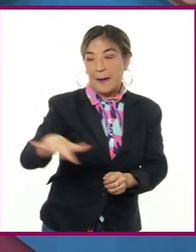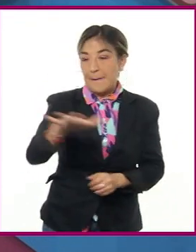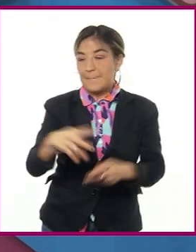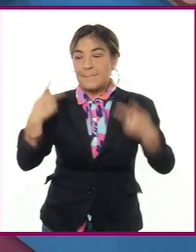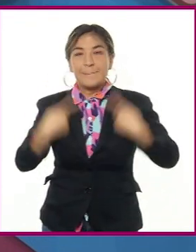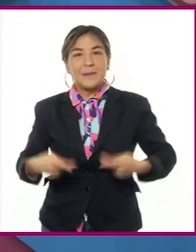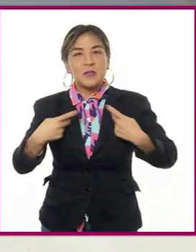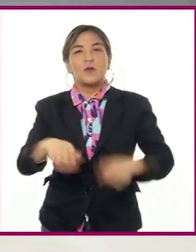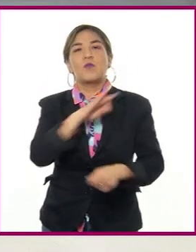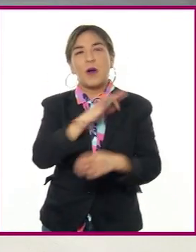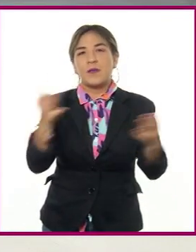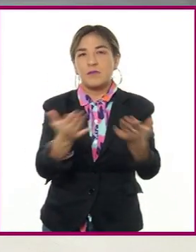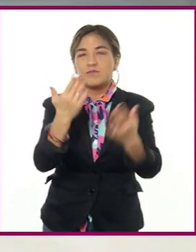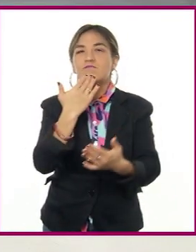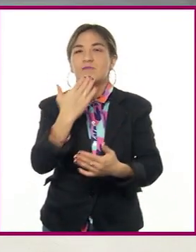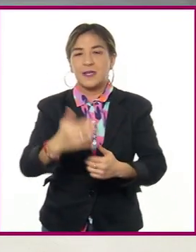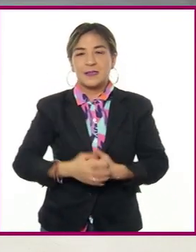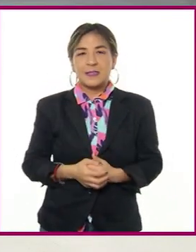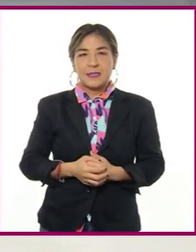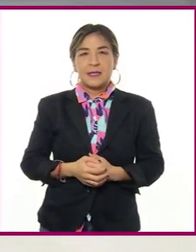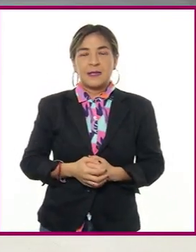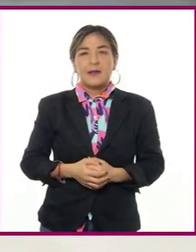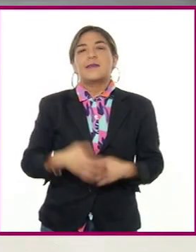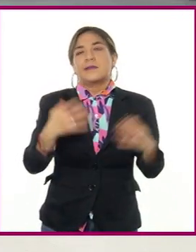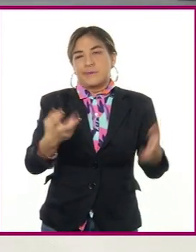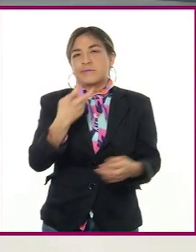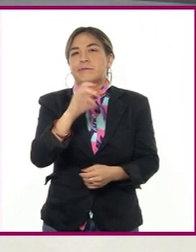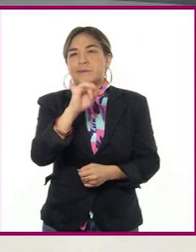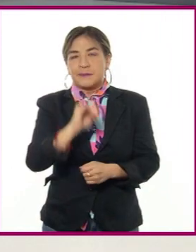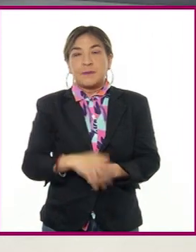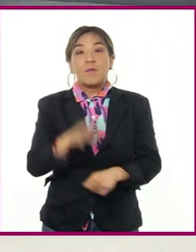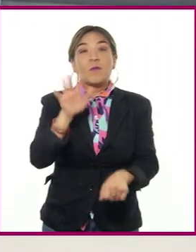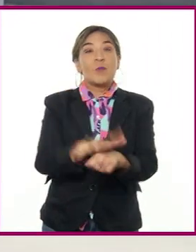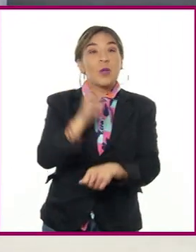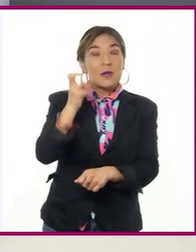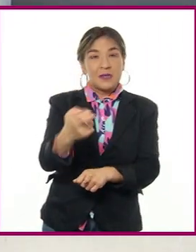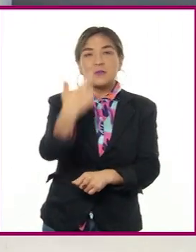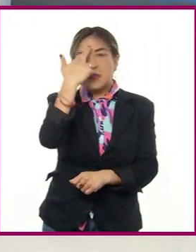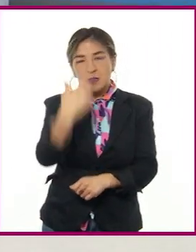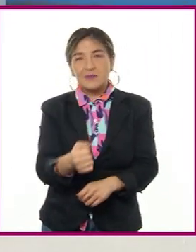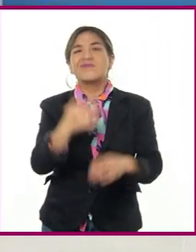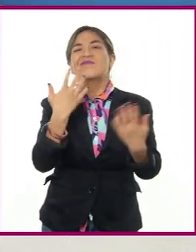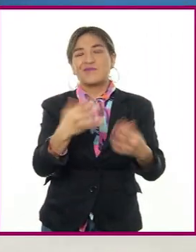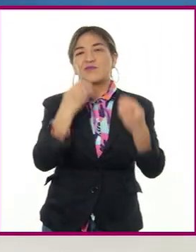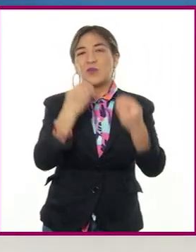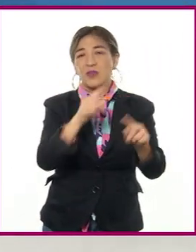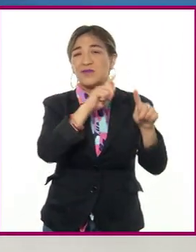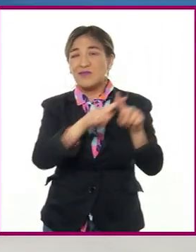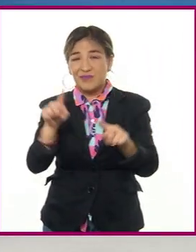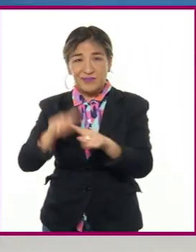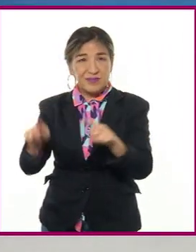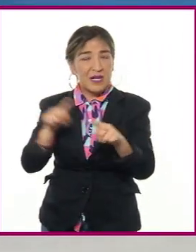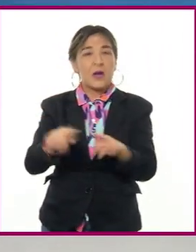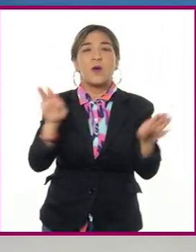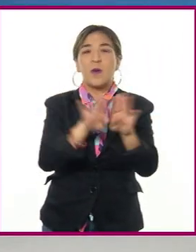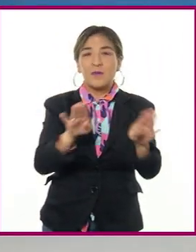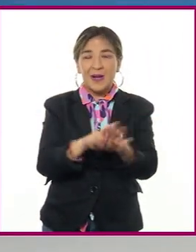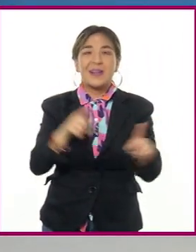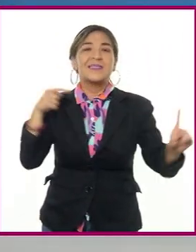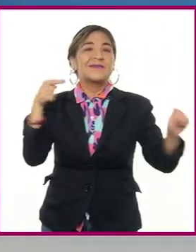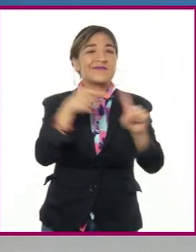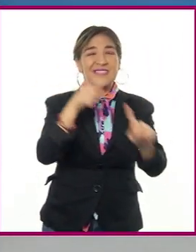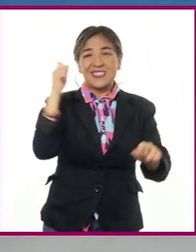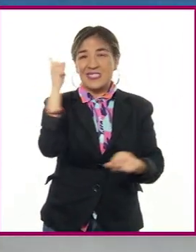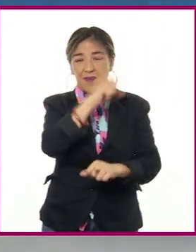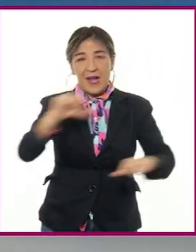personas. Por supuesto, es por eso que son varios los desafíos que las funcionarias y funcionarios